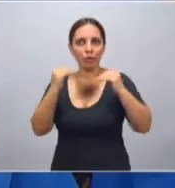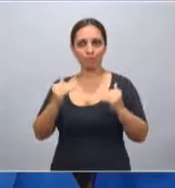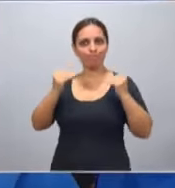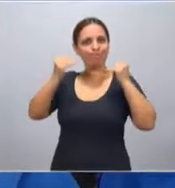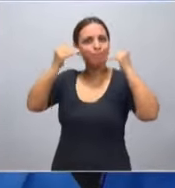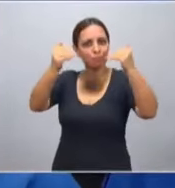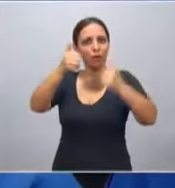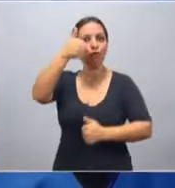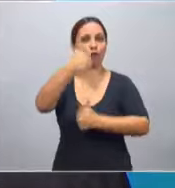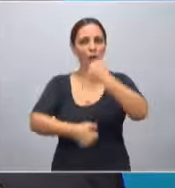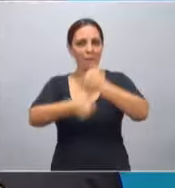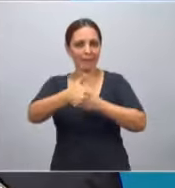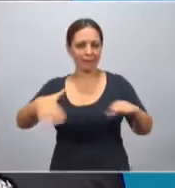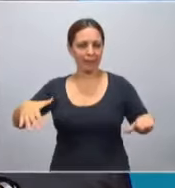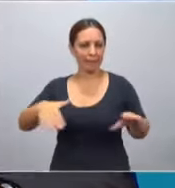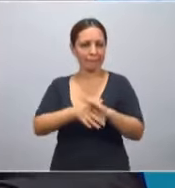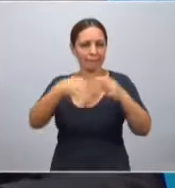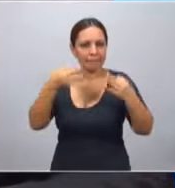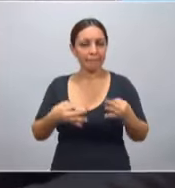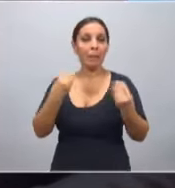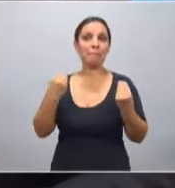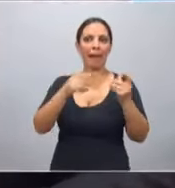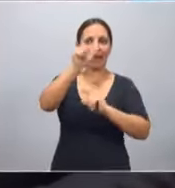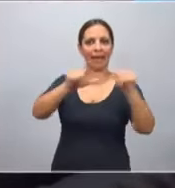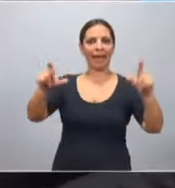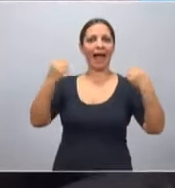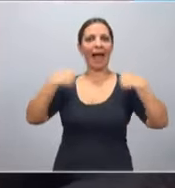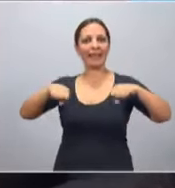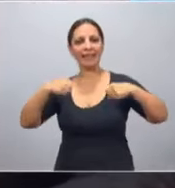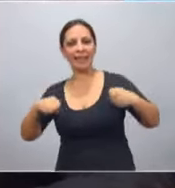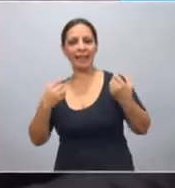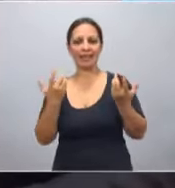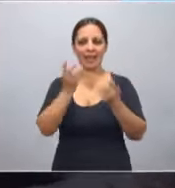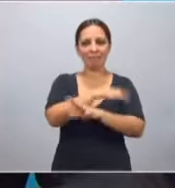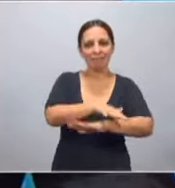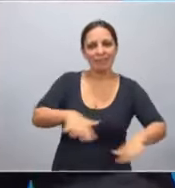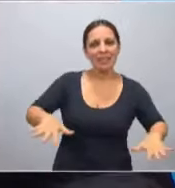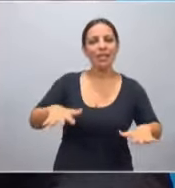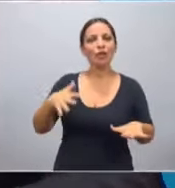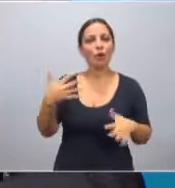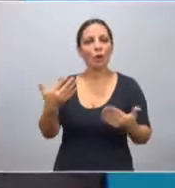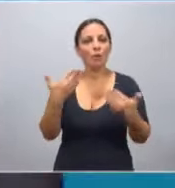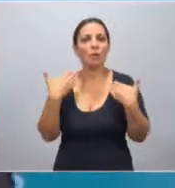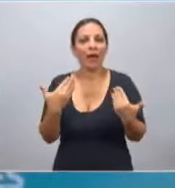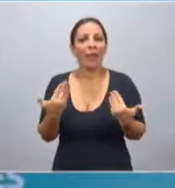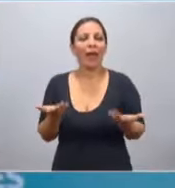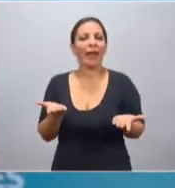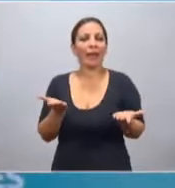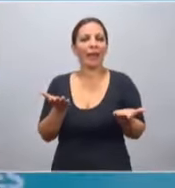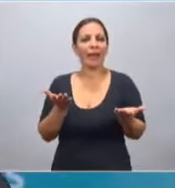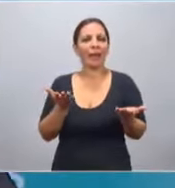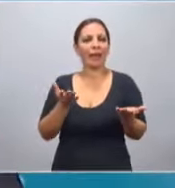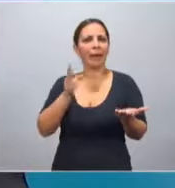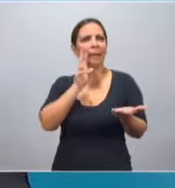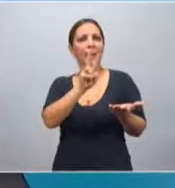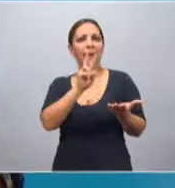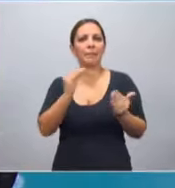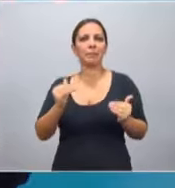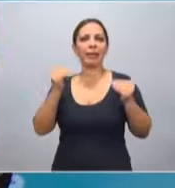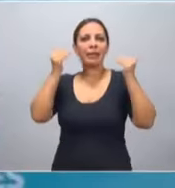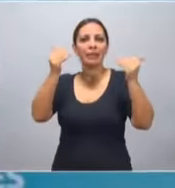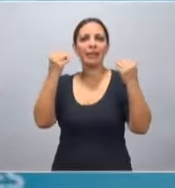competitivo para que nuestros atletas para que nuestros pibes y pibas tengan el deporte como un como